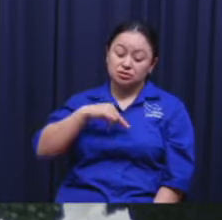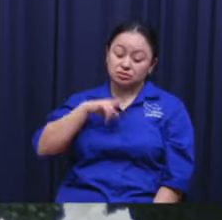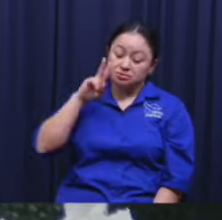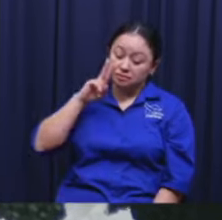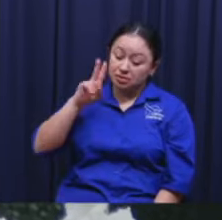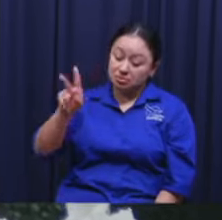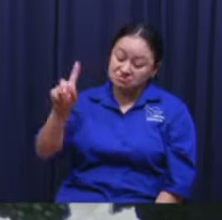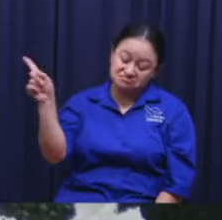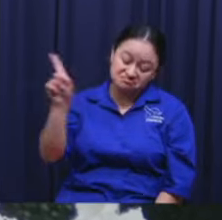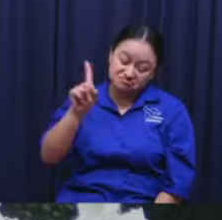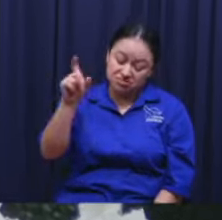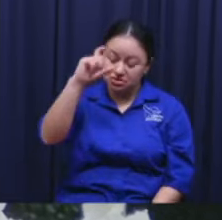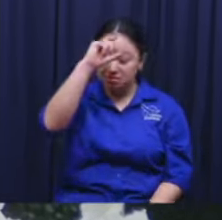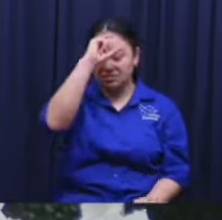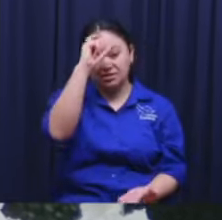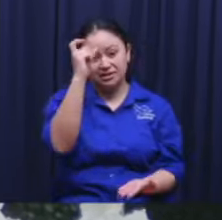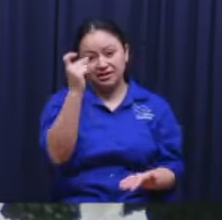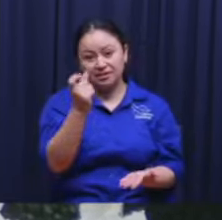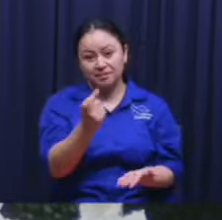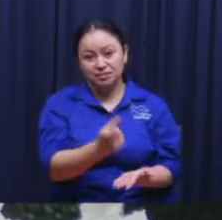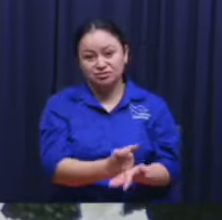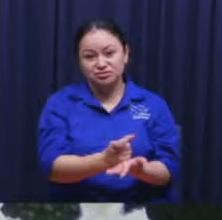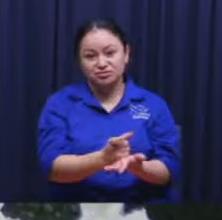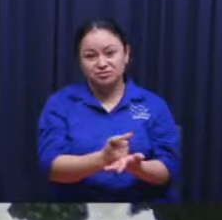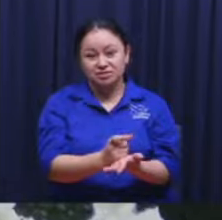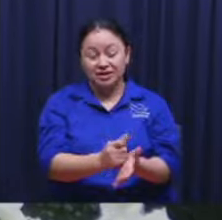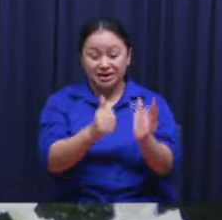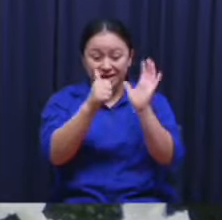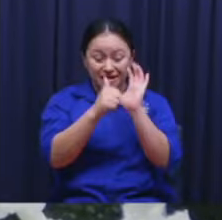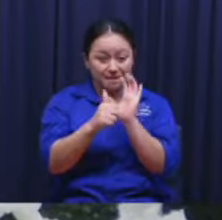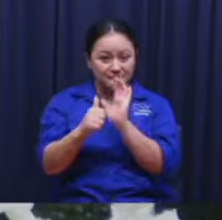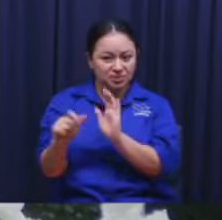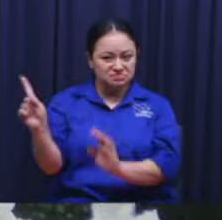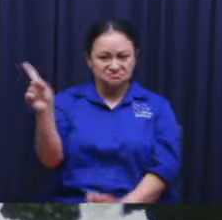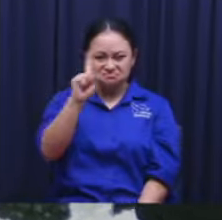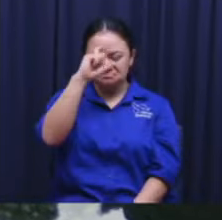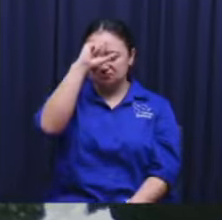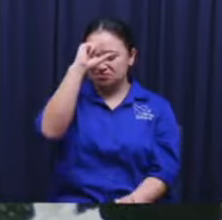creer, incrédulo, apóstol, incrédulo.